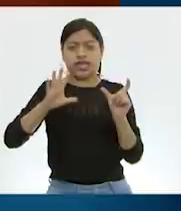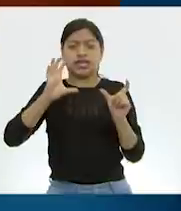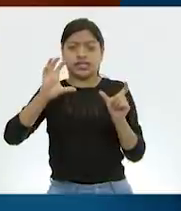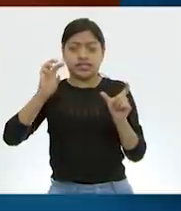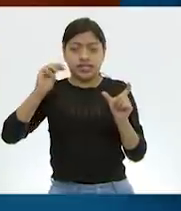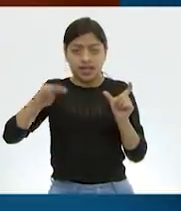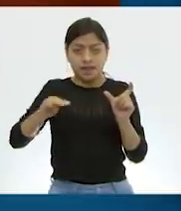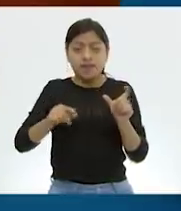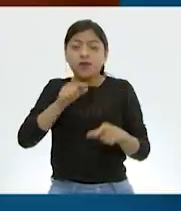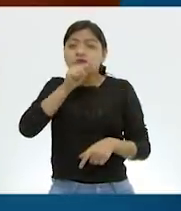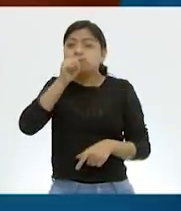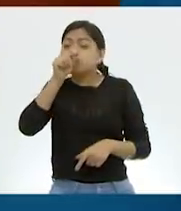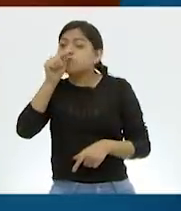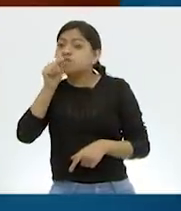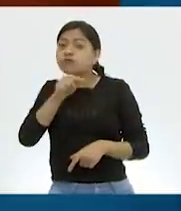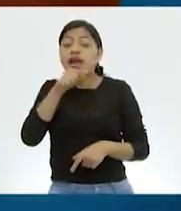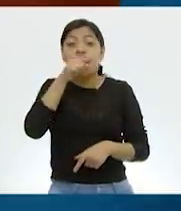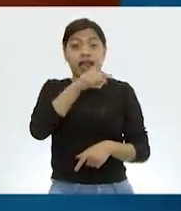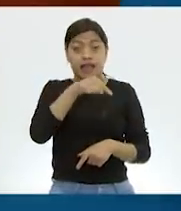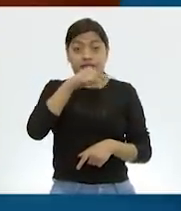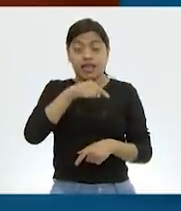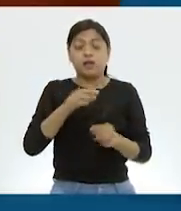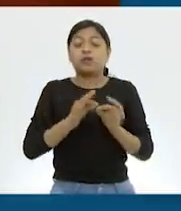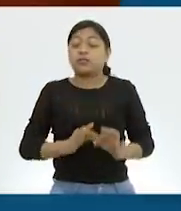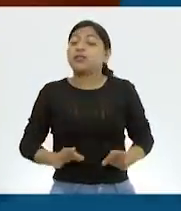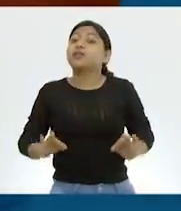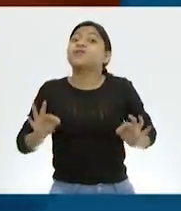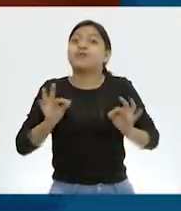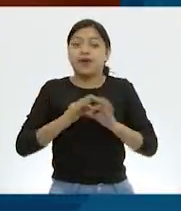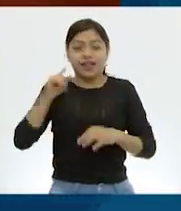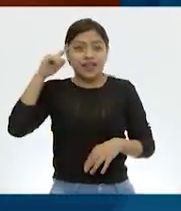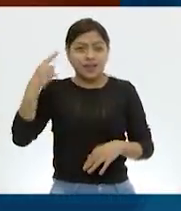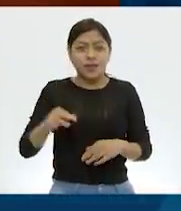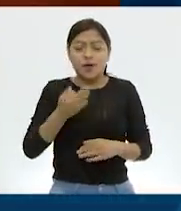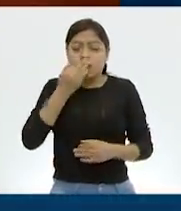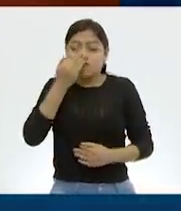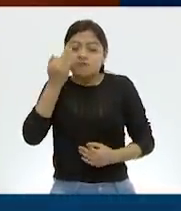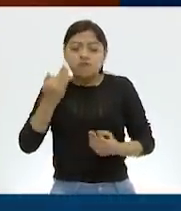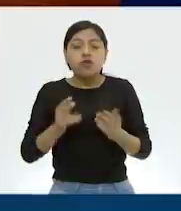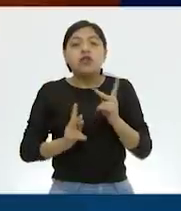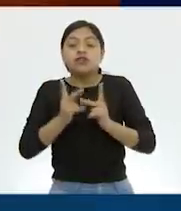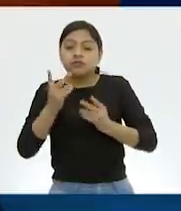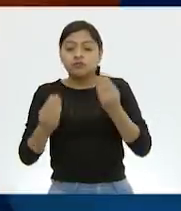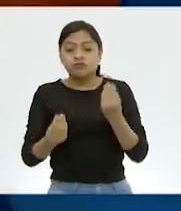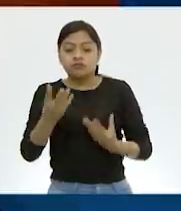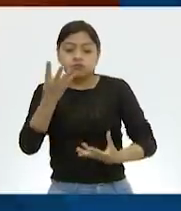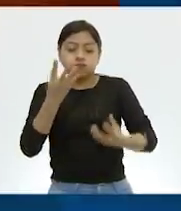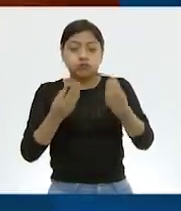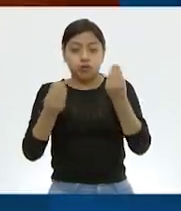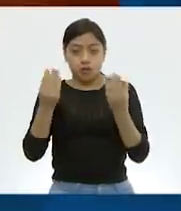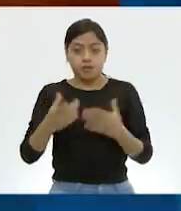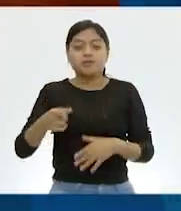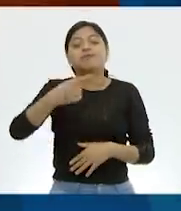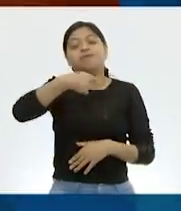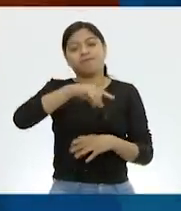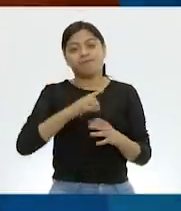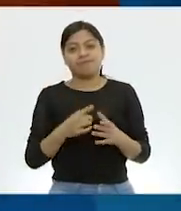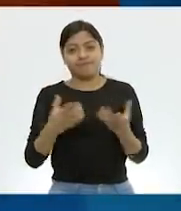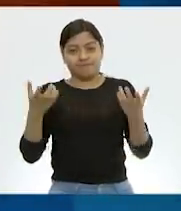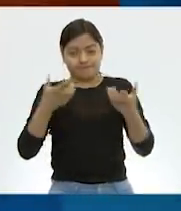Como todos los colibríes participan de manera importante en la polinización de plantas en los ecosistemas de los que forma